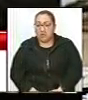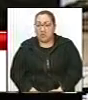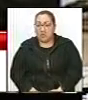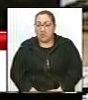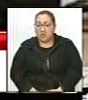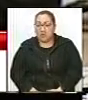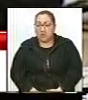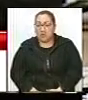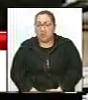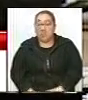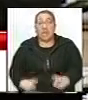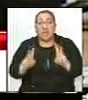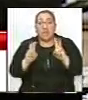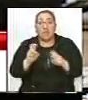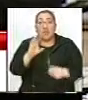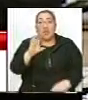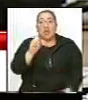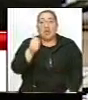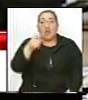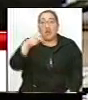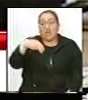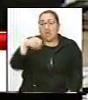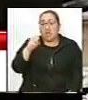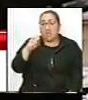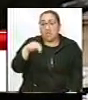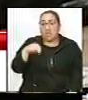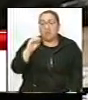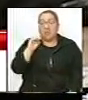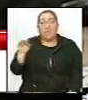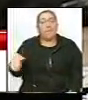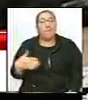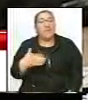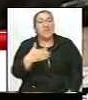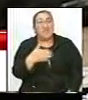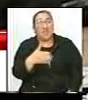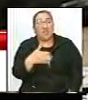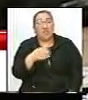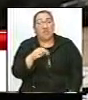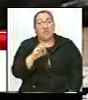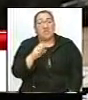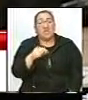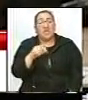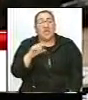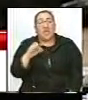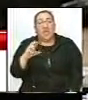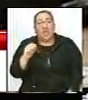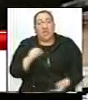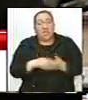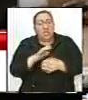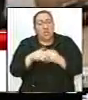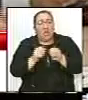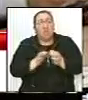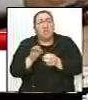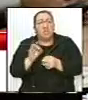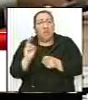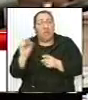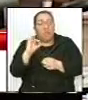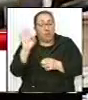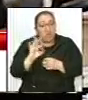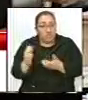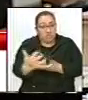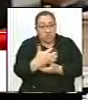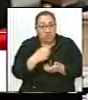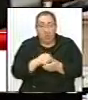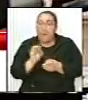canon pesquero. El tema de canon pesquero, si bien es cierto, llega a todos, a todas las provincias y todos los distritos,